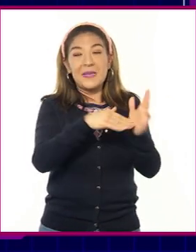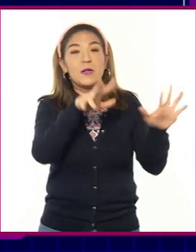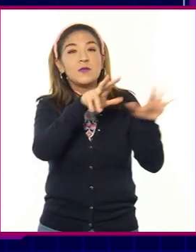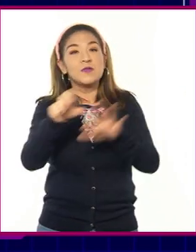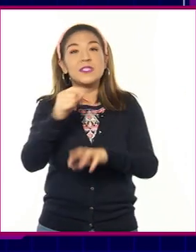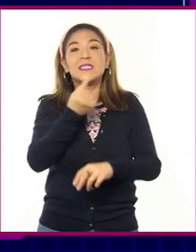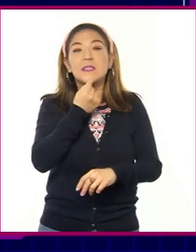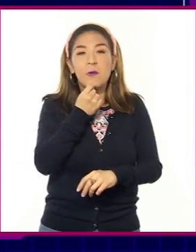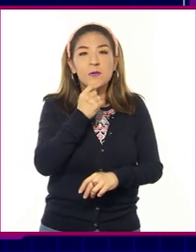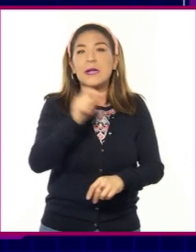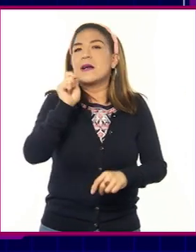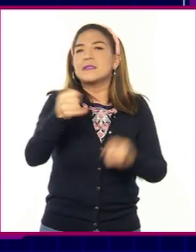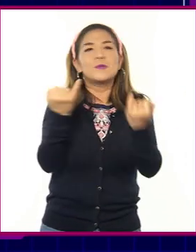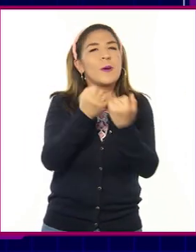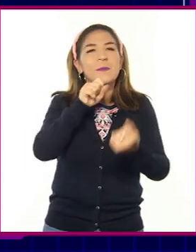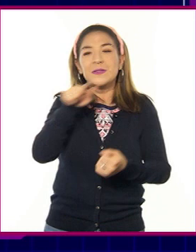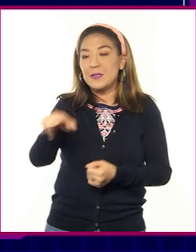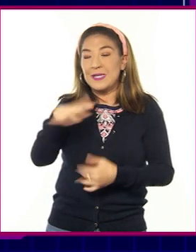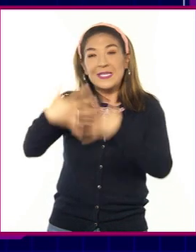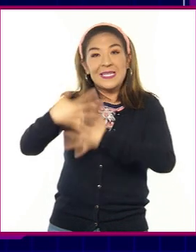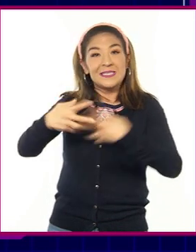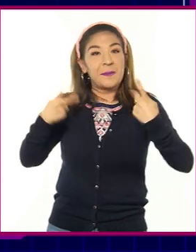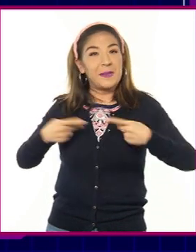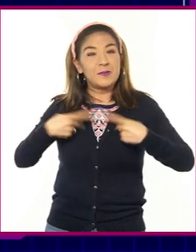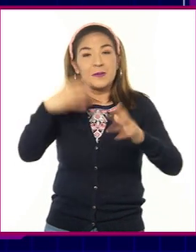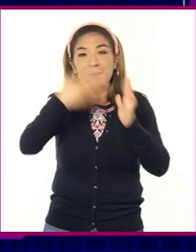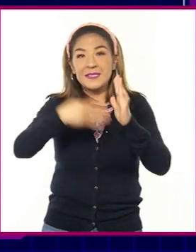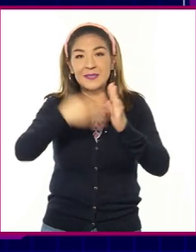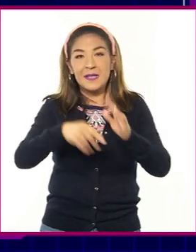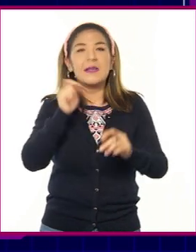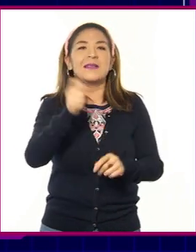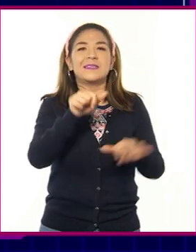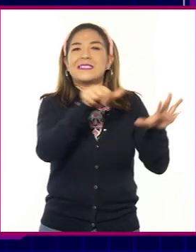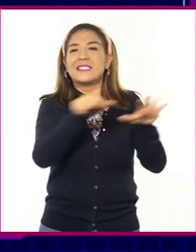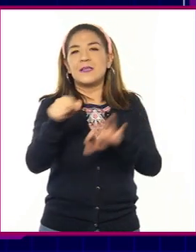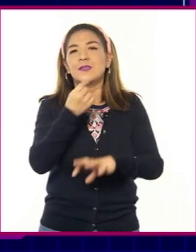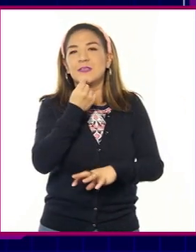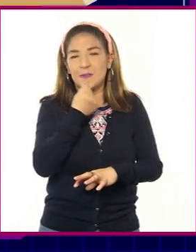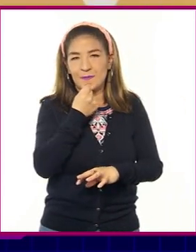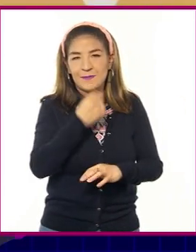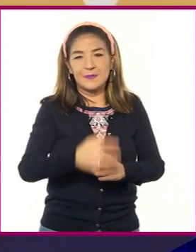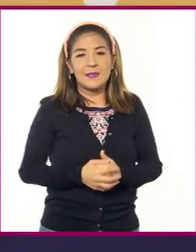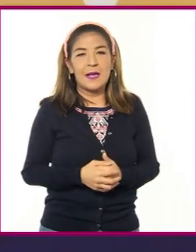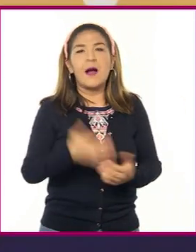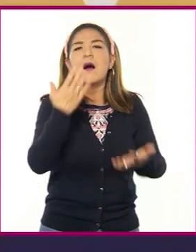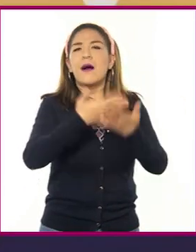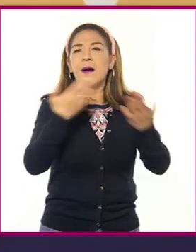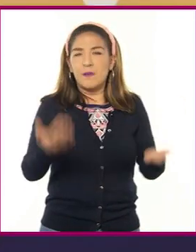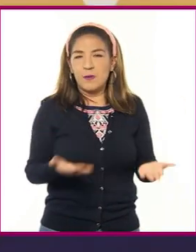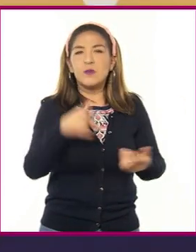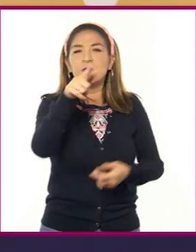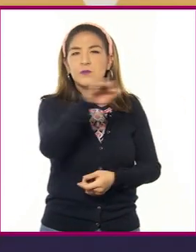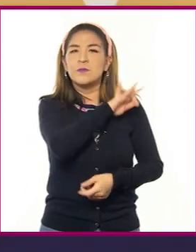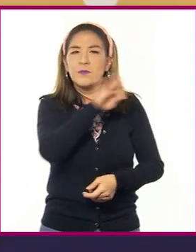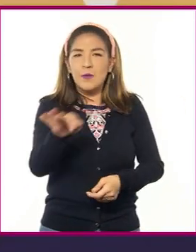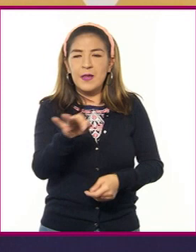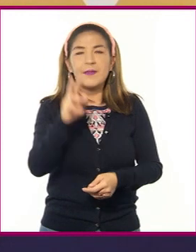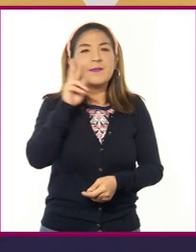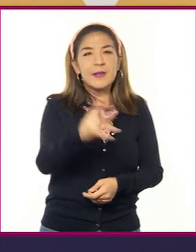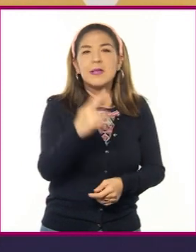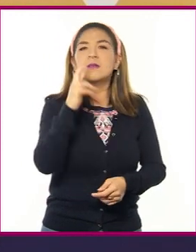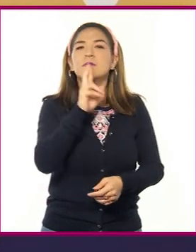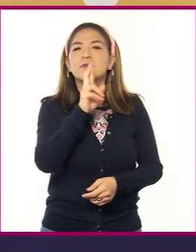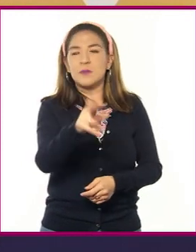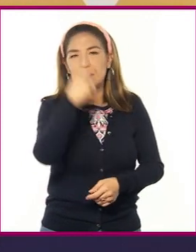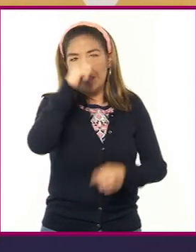mismo trabajo que 15 mecánicos realizan en 600 segundos. Ahora podemos dar la solución